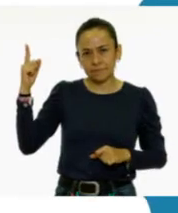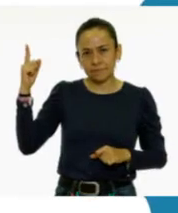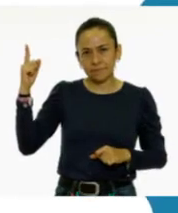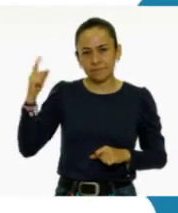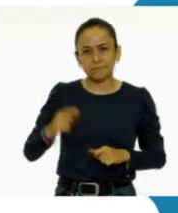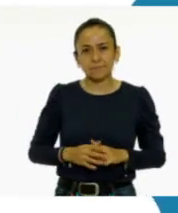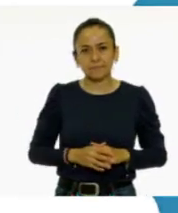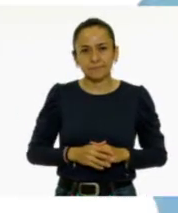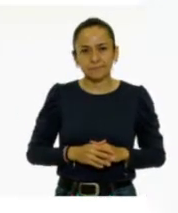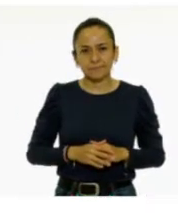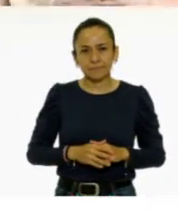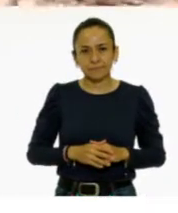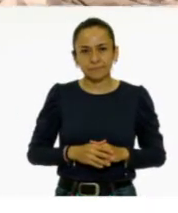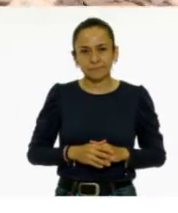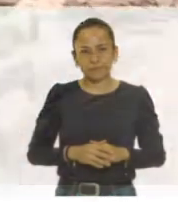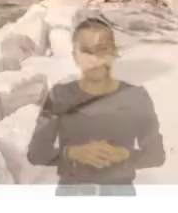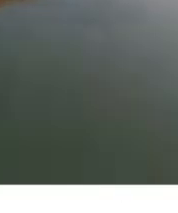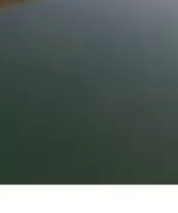aprendeencasa.cep.gov.mx.